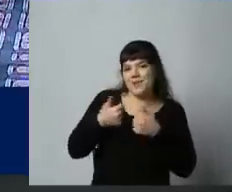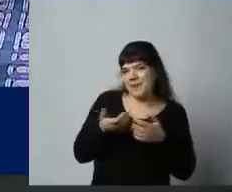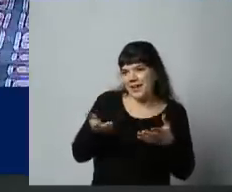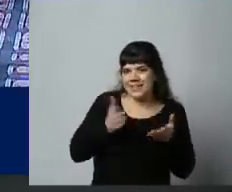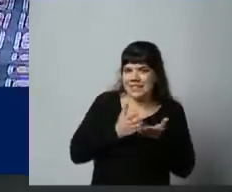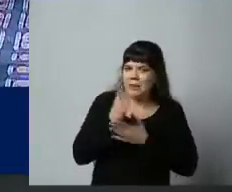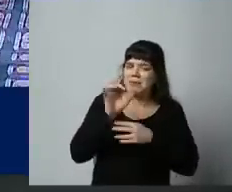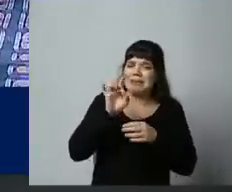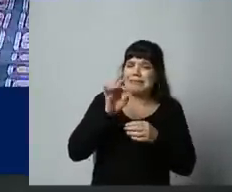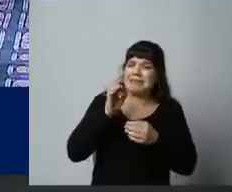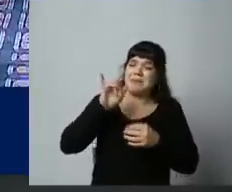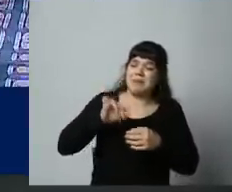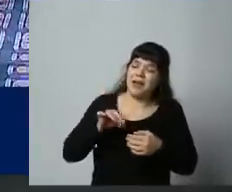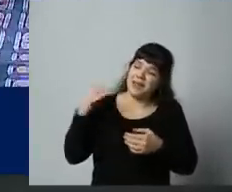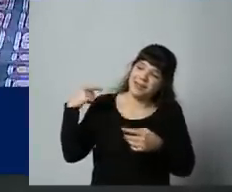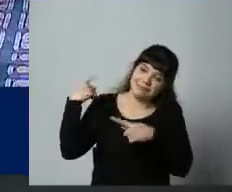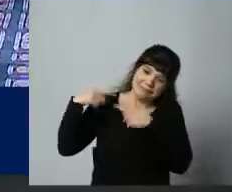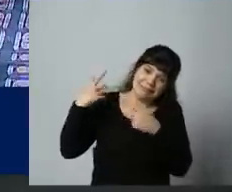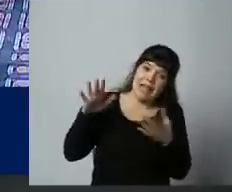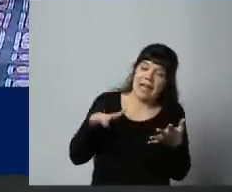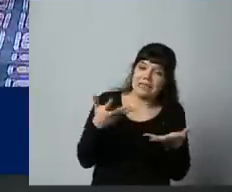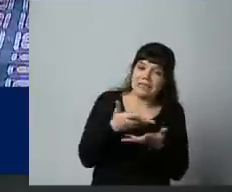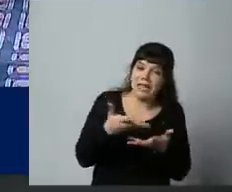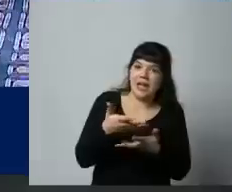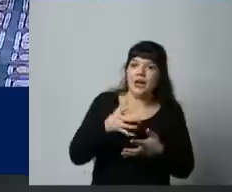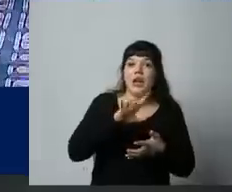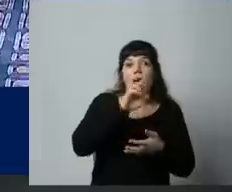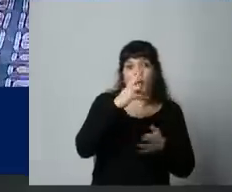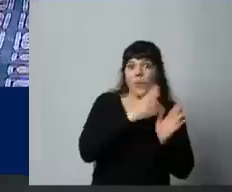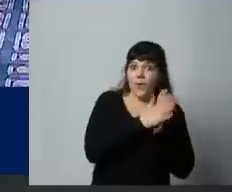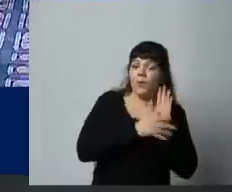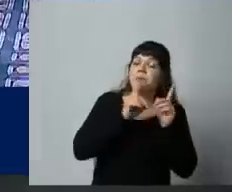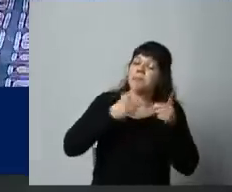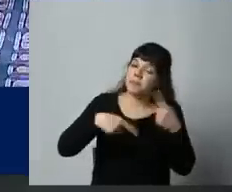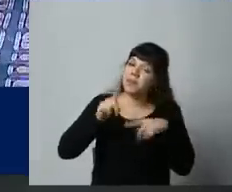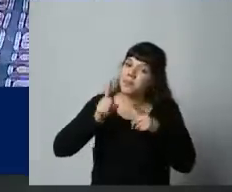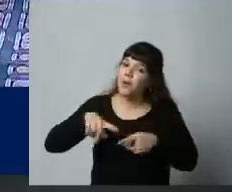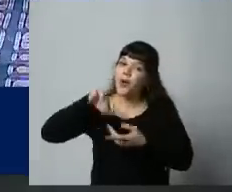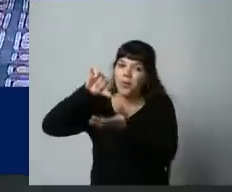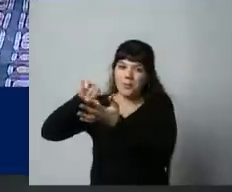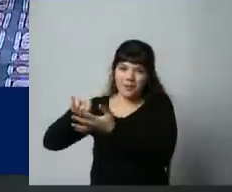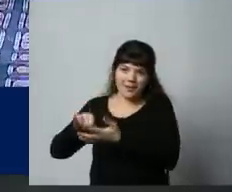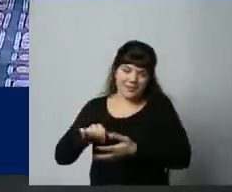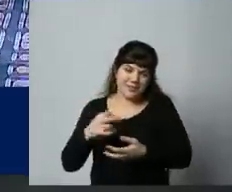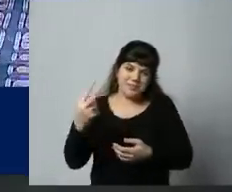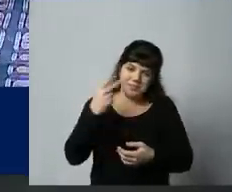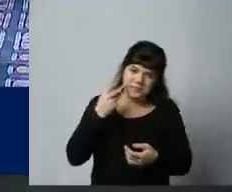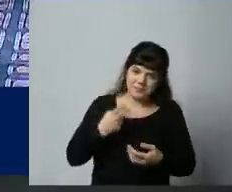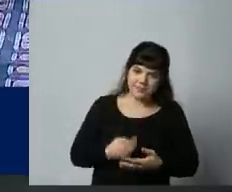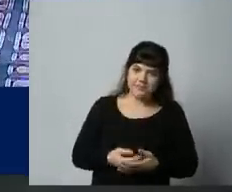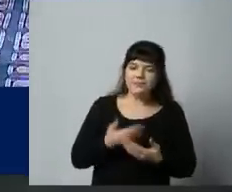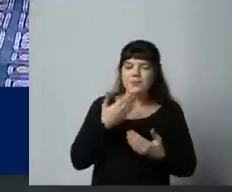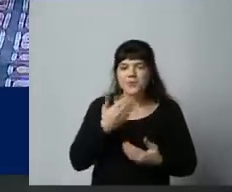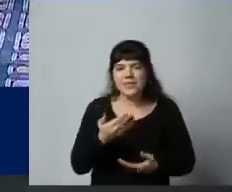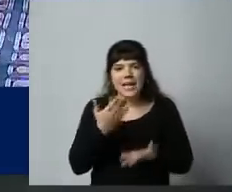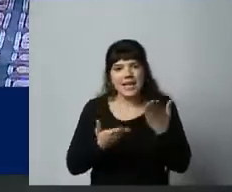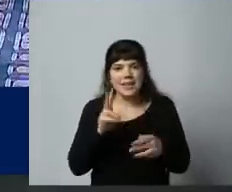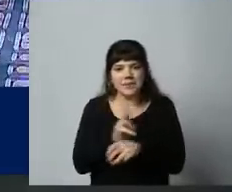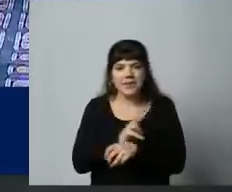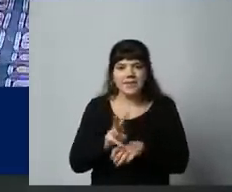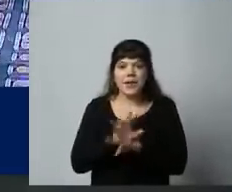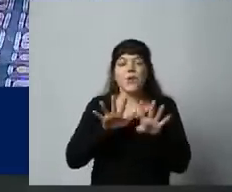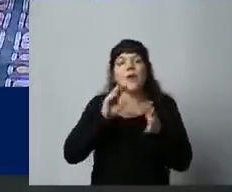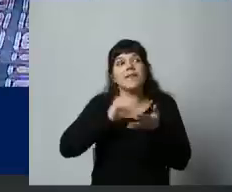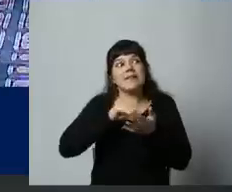el 15 de mayo y desde el Uruguay pero también desde muchas partes del mundo Gracias además por haber transformado legítima defensa por novena vez